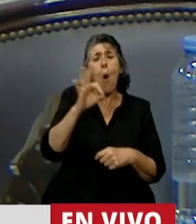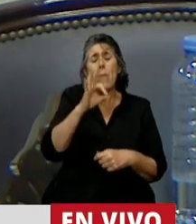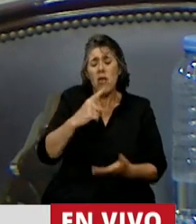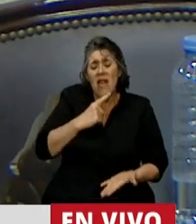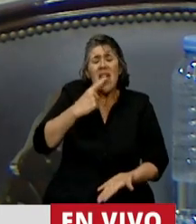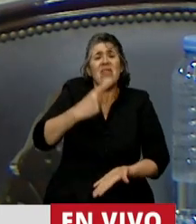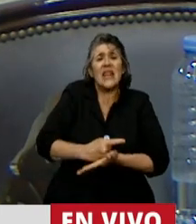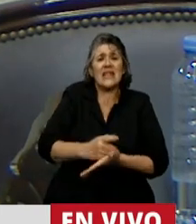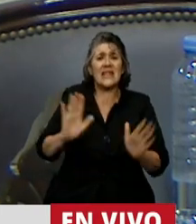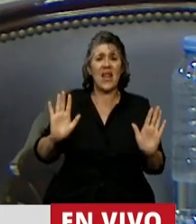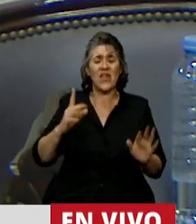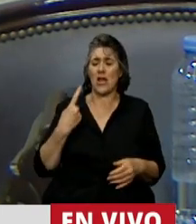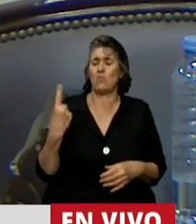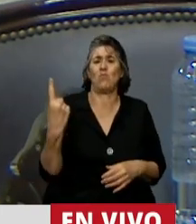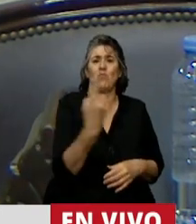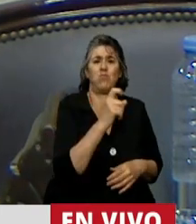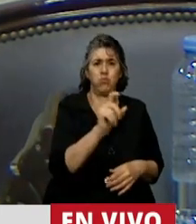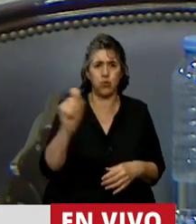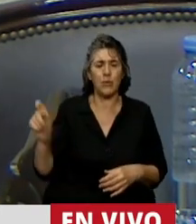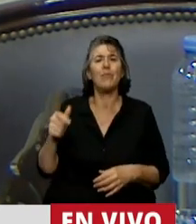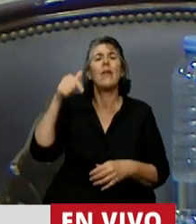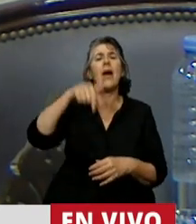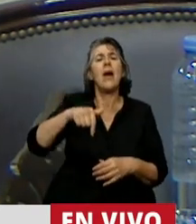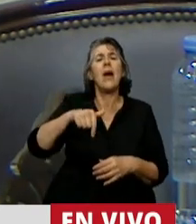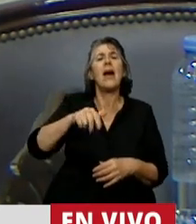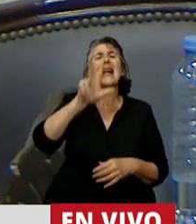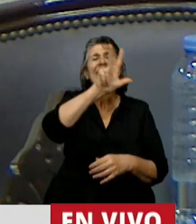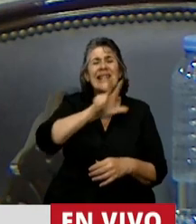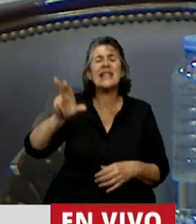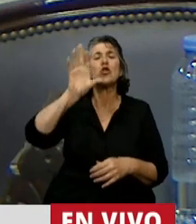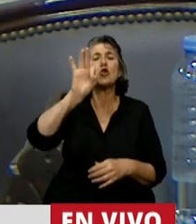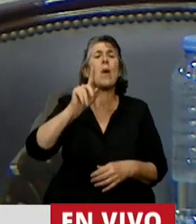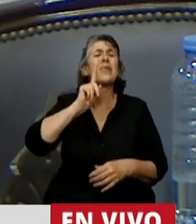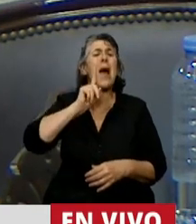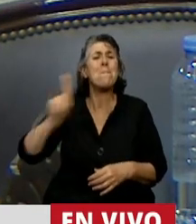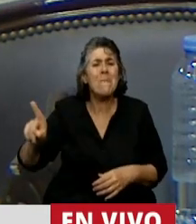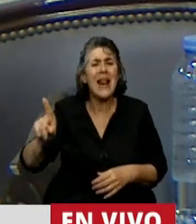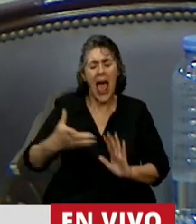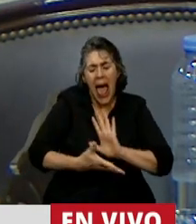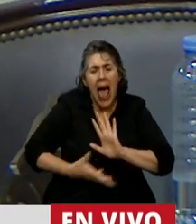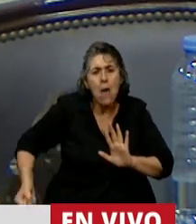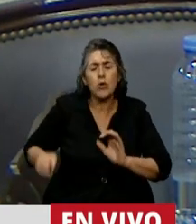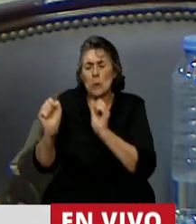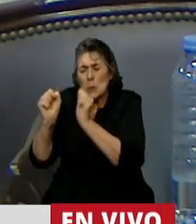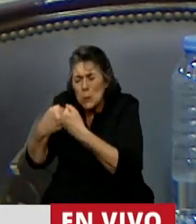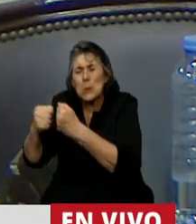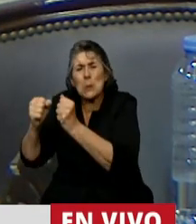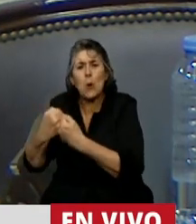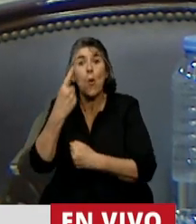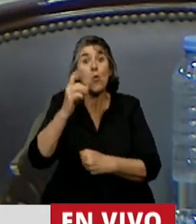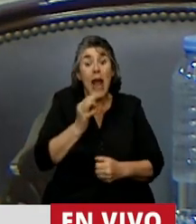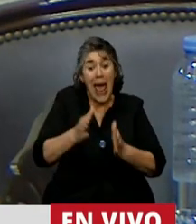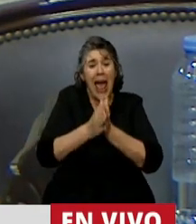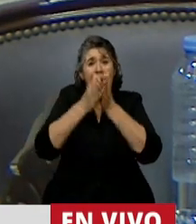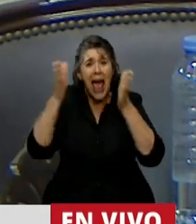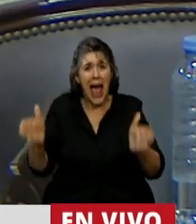Según estimaciones, en nuestro país se realizan más de 350.000 abortos clandestinos por año, que ocasionan daños